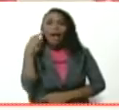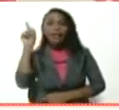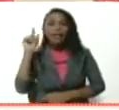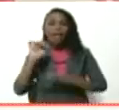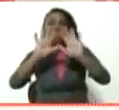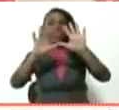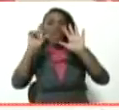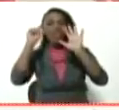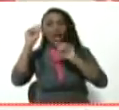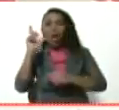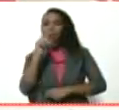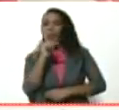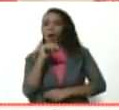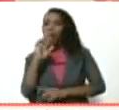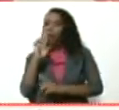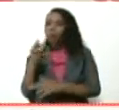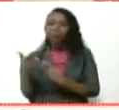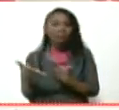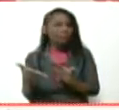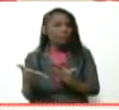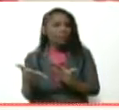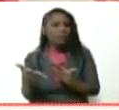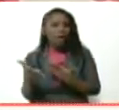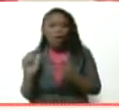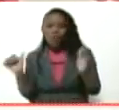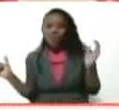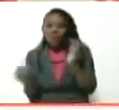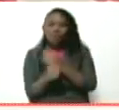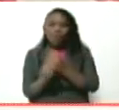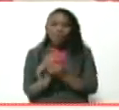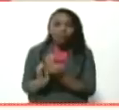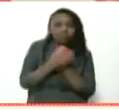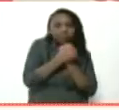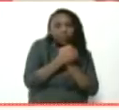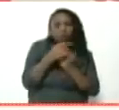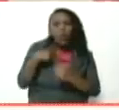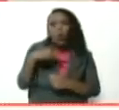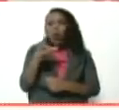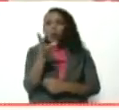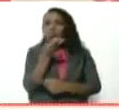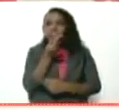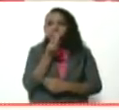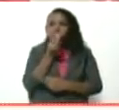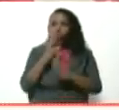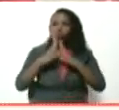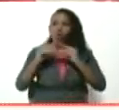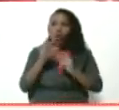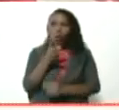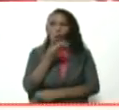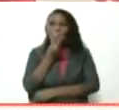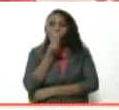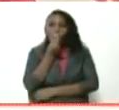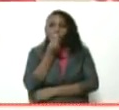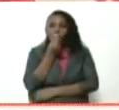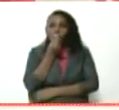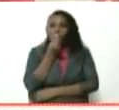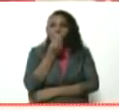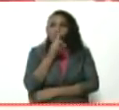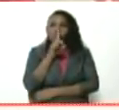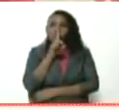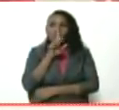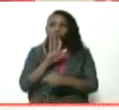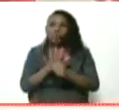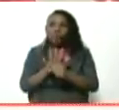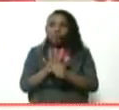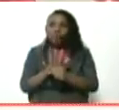no han dado los resultados. Secuestraron los resultados. Y nadie dice nada, mira, calladito,